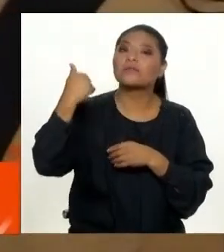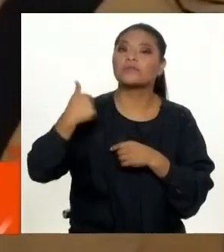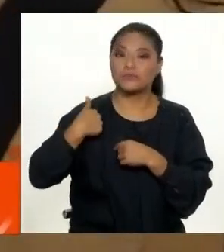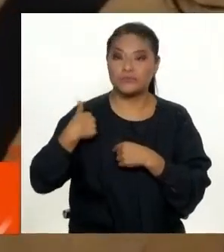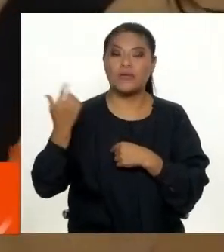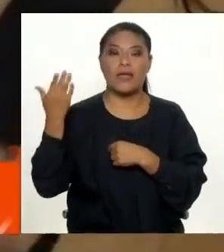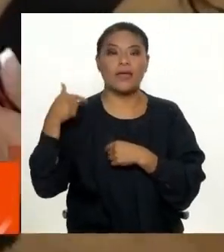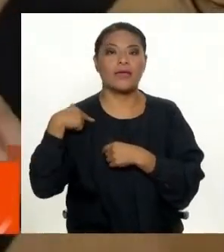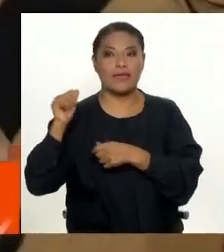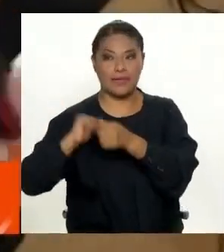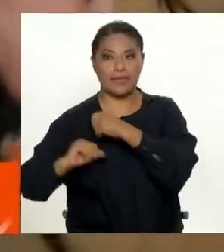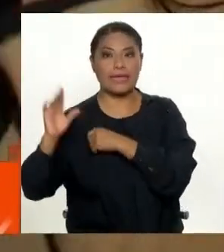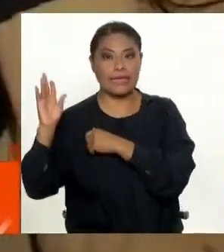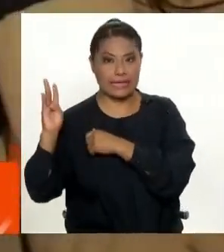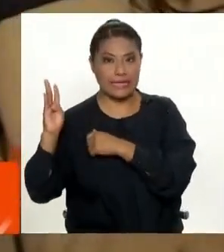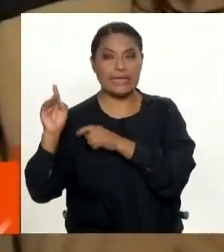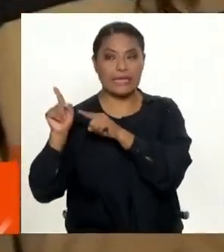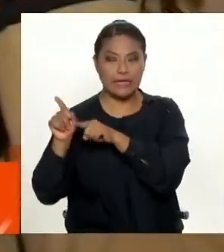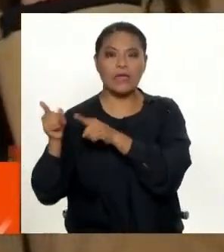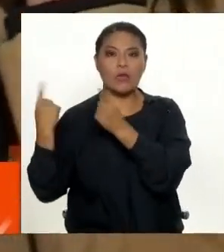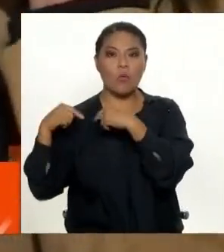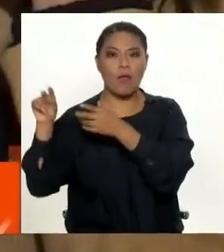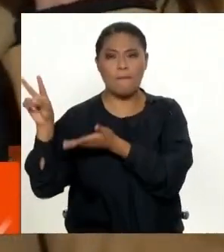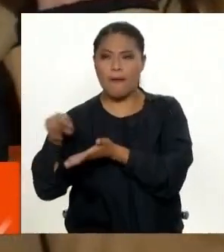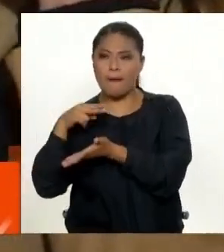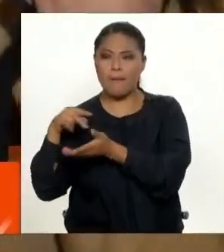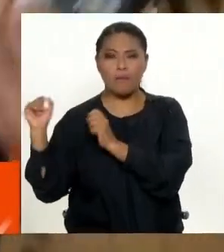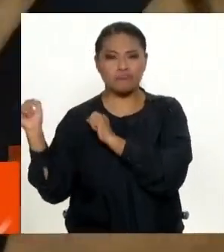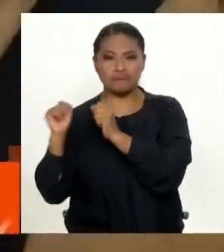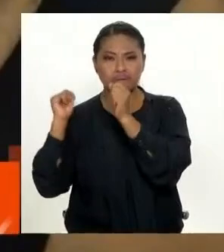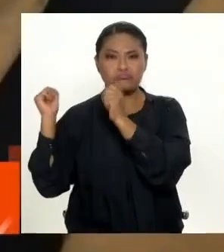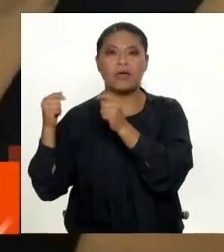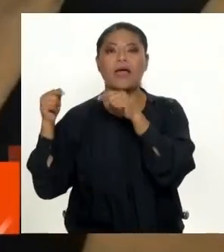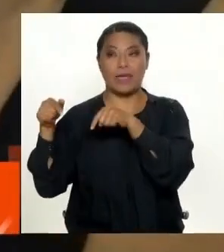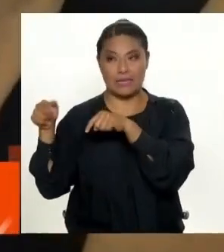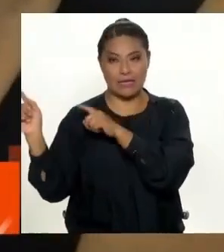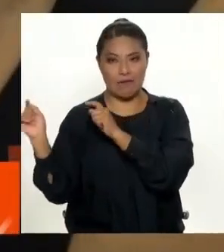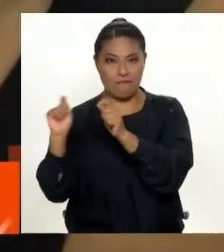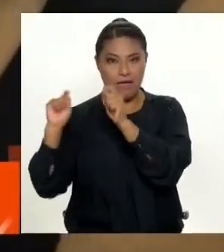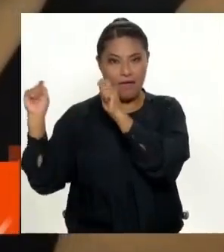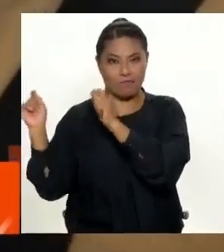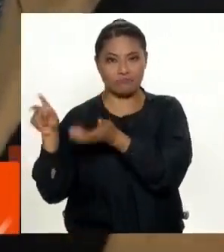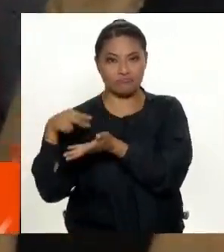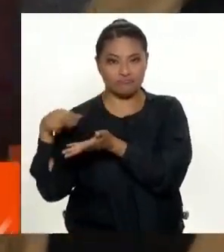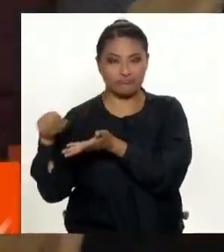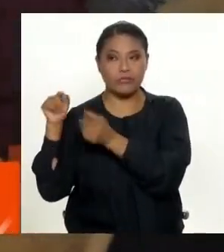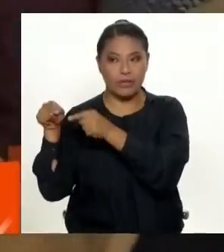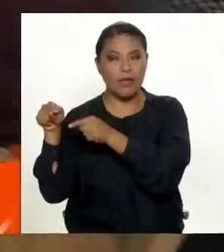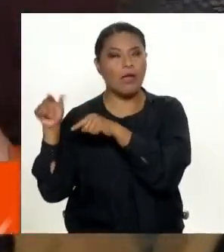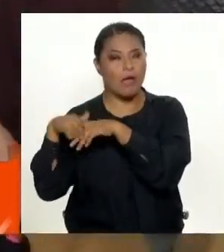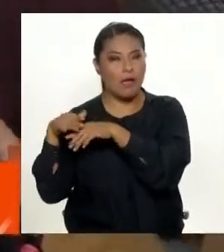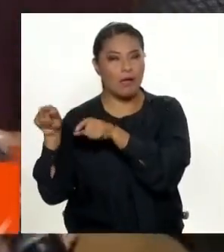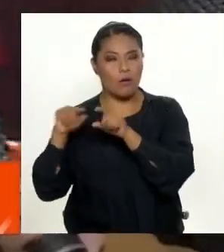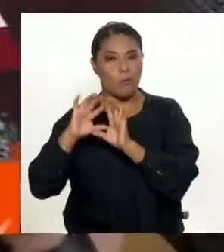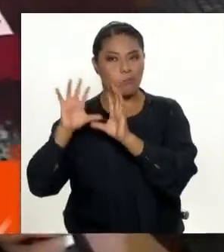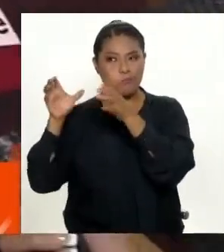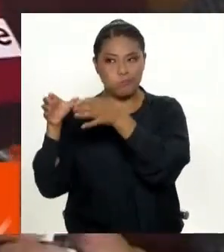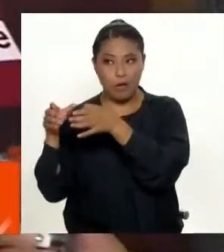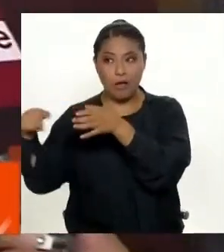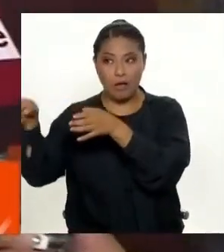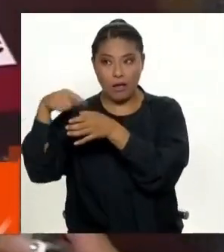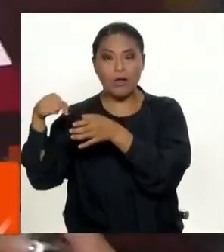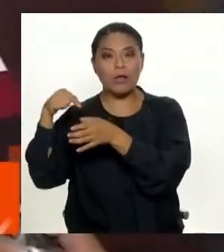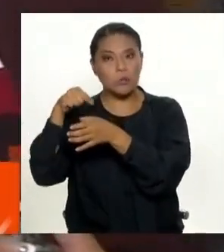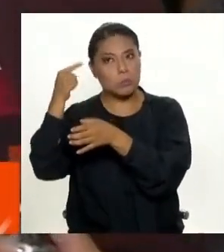yerno y una hija que tienen una academia folclórica en Río Cuarto, Córdoba. Y bueno, ahí vino todo el grupo y justamente